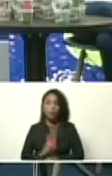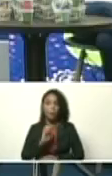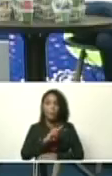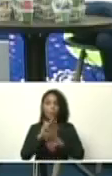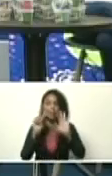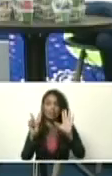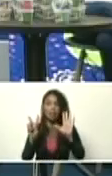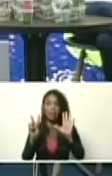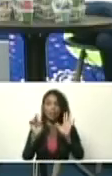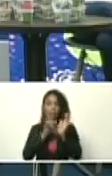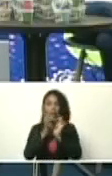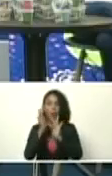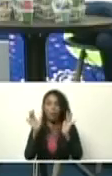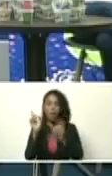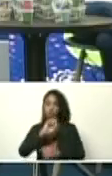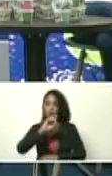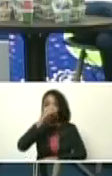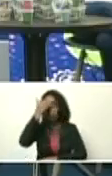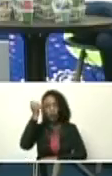27 de abril, inolvidable.